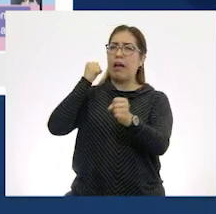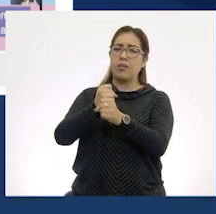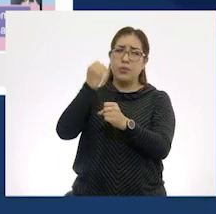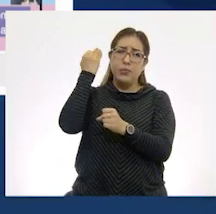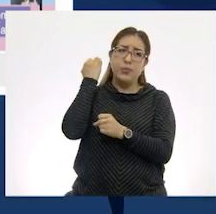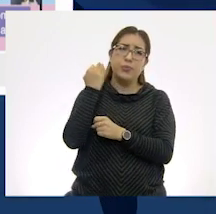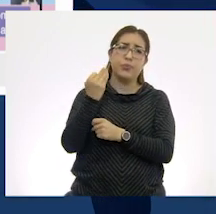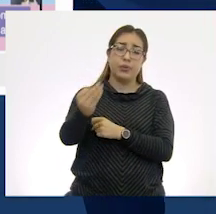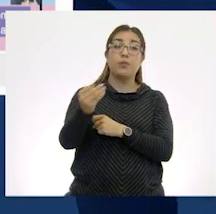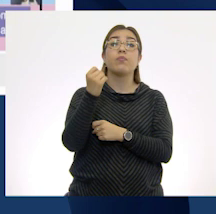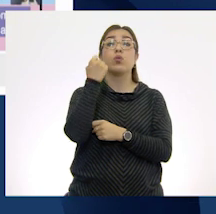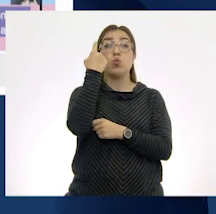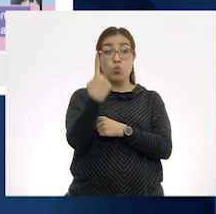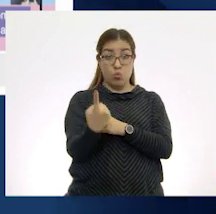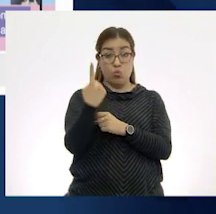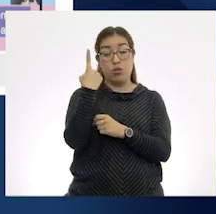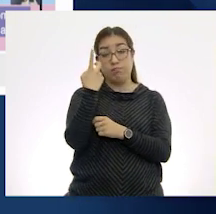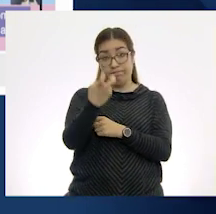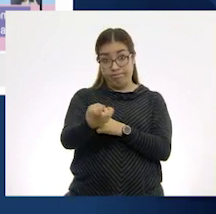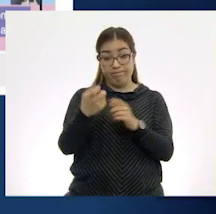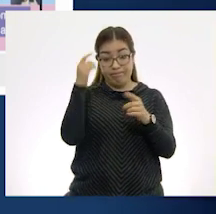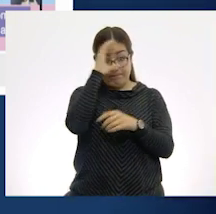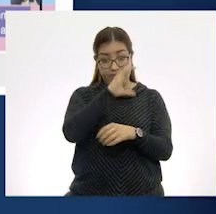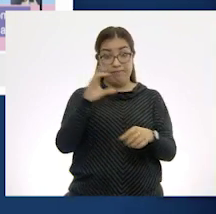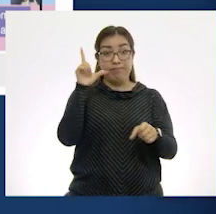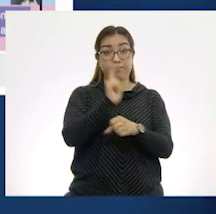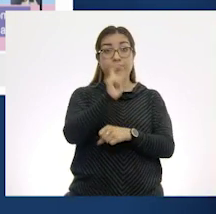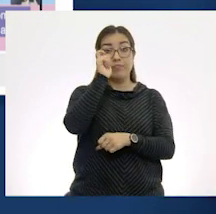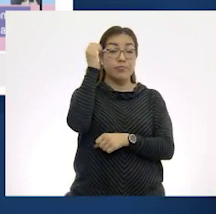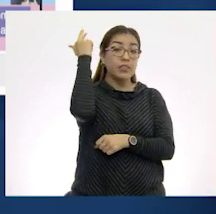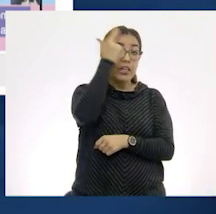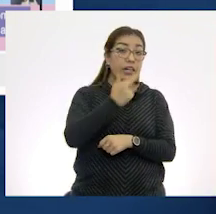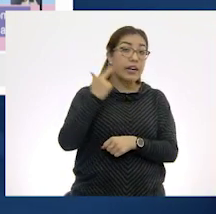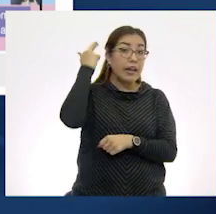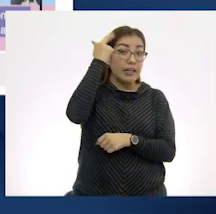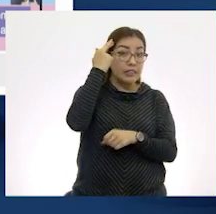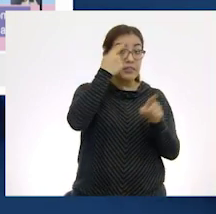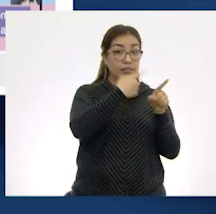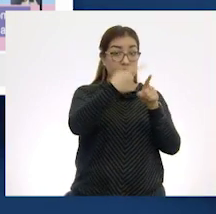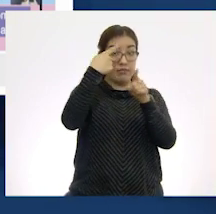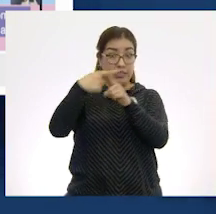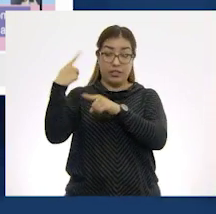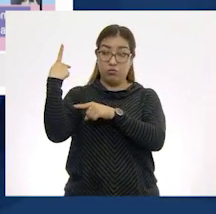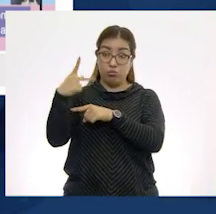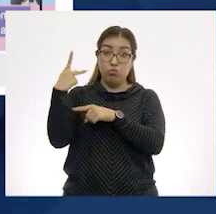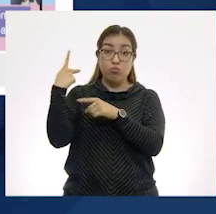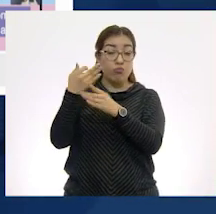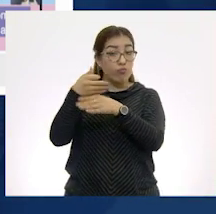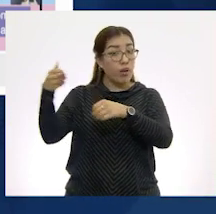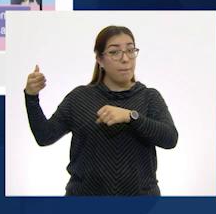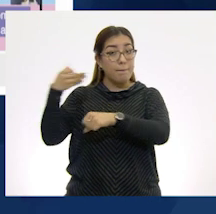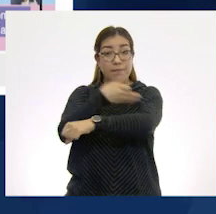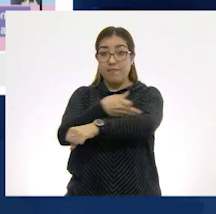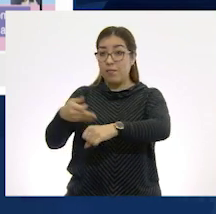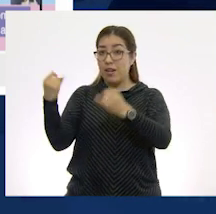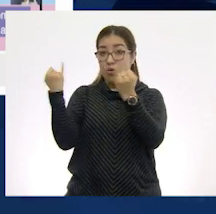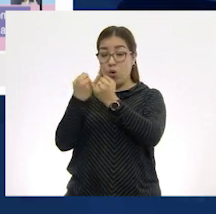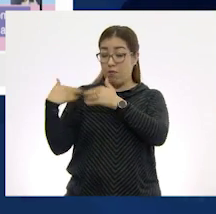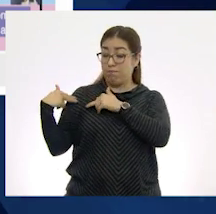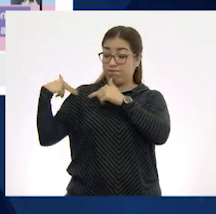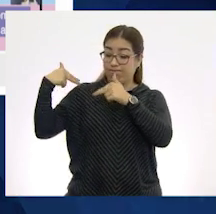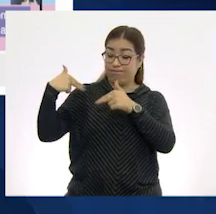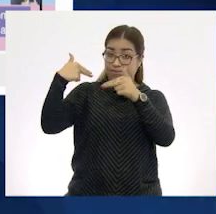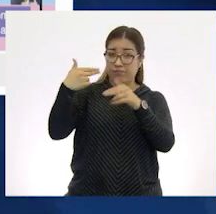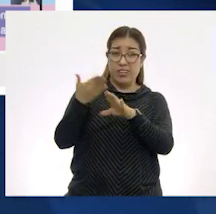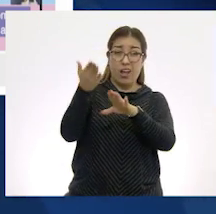una dinastía es el gobierno de varios reyes provenientes de la misma familia. Antes de surgir la agricultura,